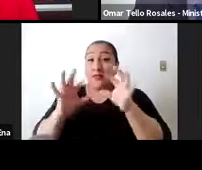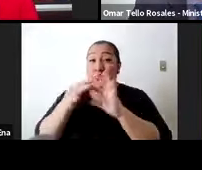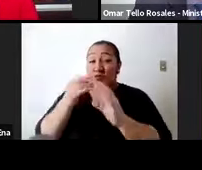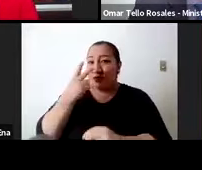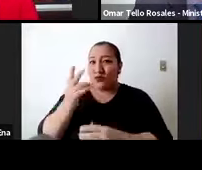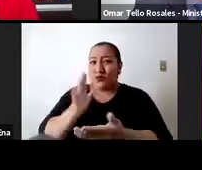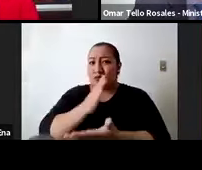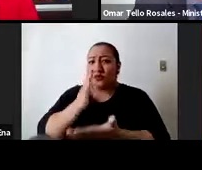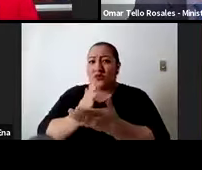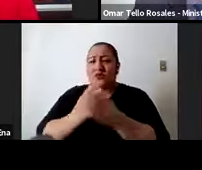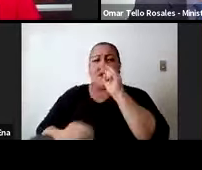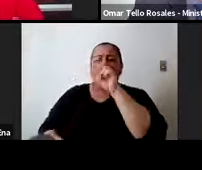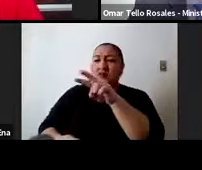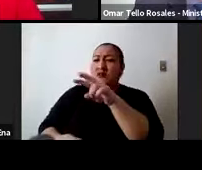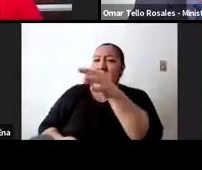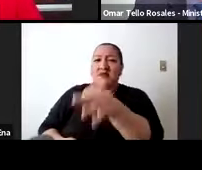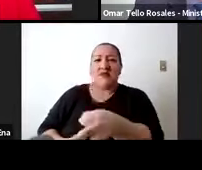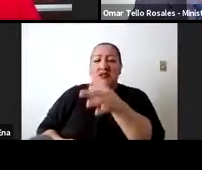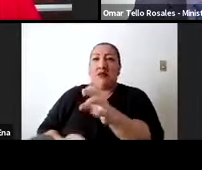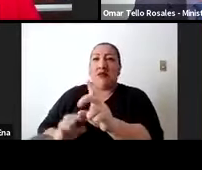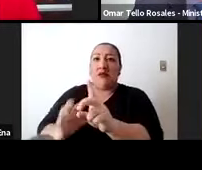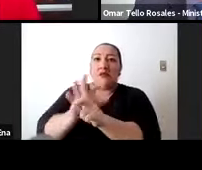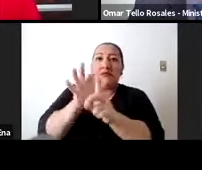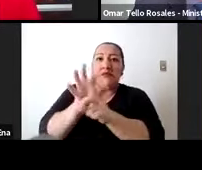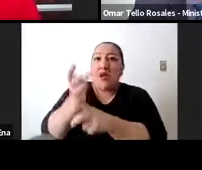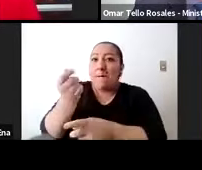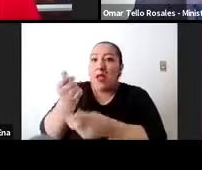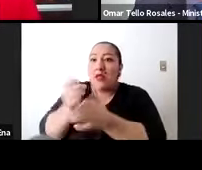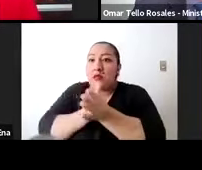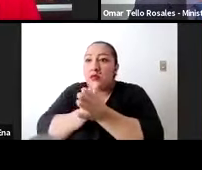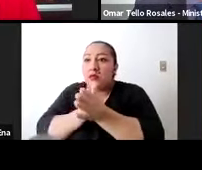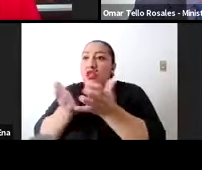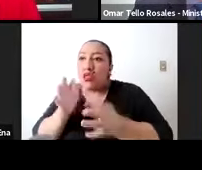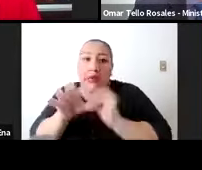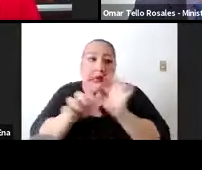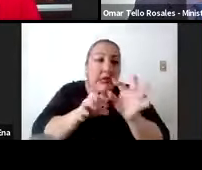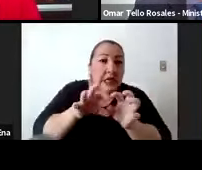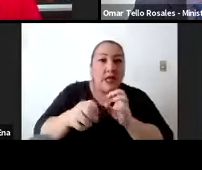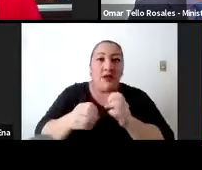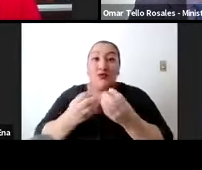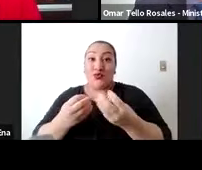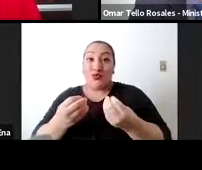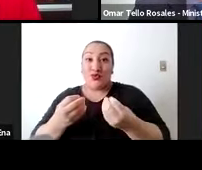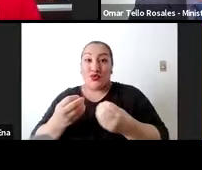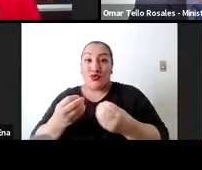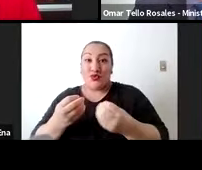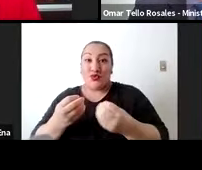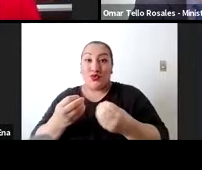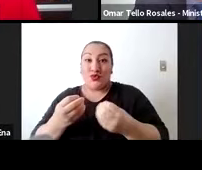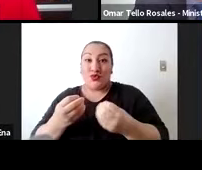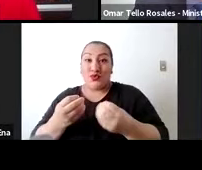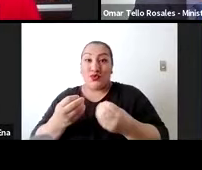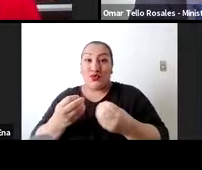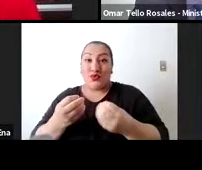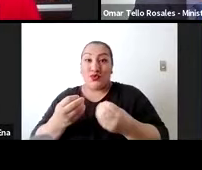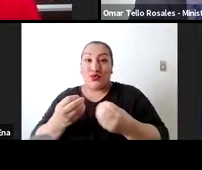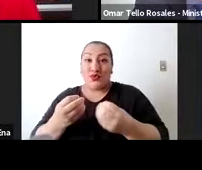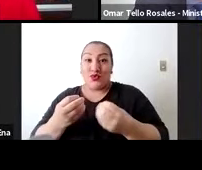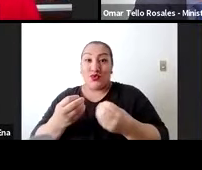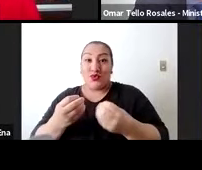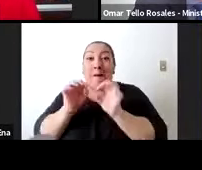han estado siempre al acecho de los fondos públicos. Y desde que se ha iniciado la emergencia sanitaria en nuestro país, el gobierno